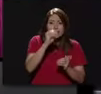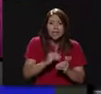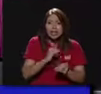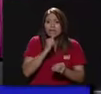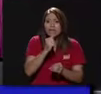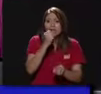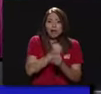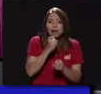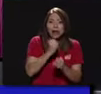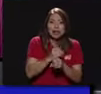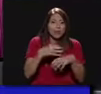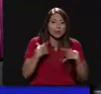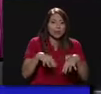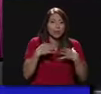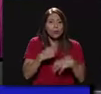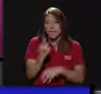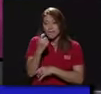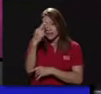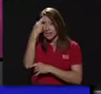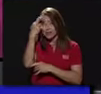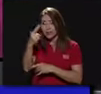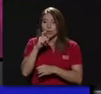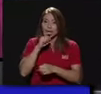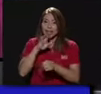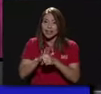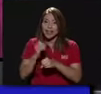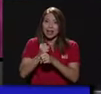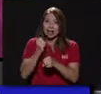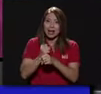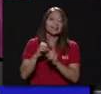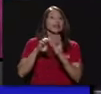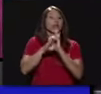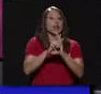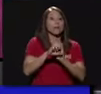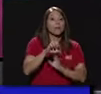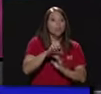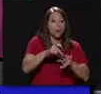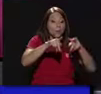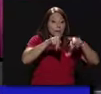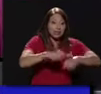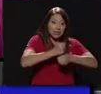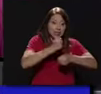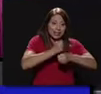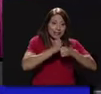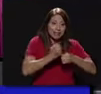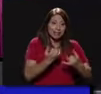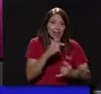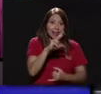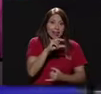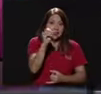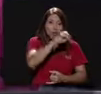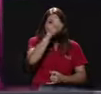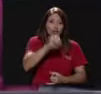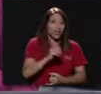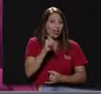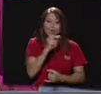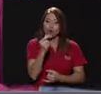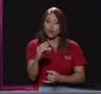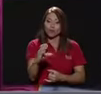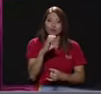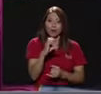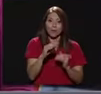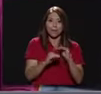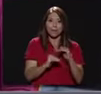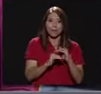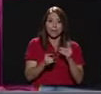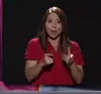un irrespeto a las garantías laborales. Por ejemplo, un 30% de los ocupados no recibe el salario mínimo. Cierto. Y entonces eso de